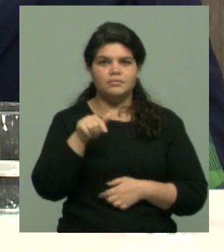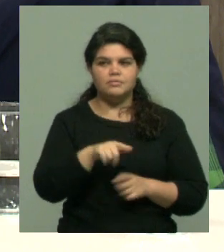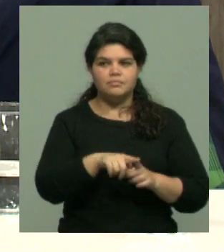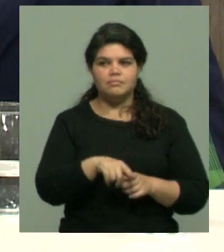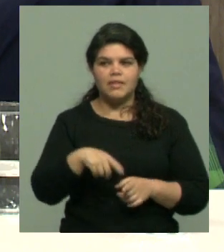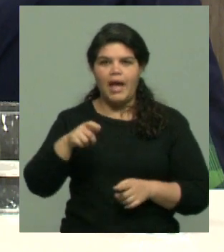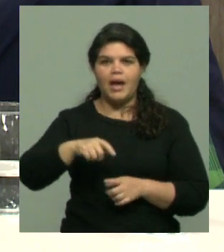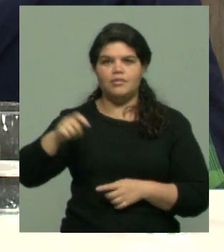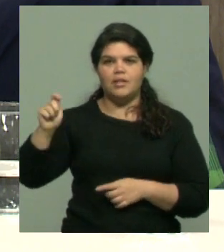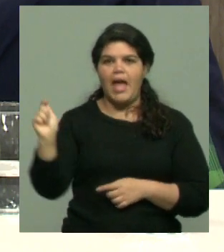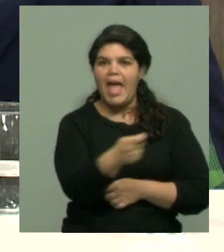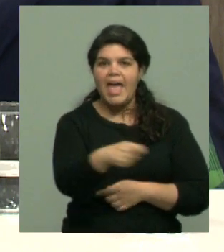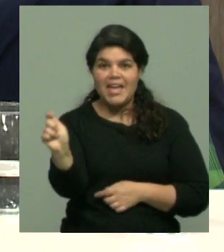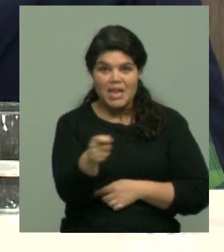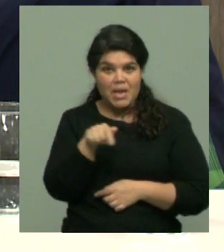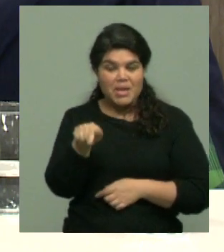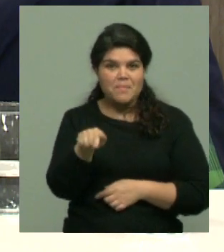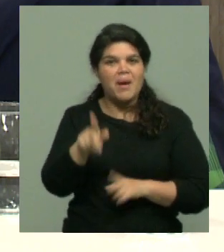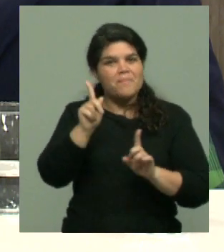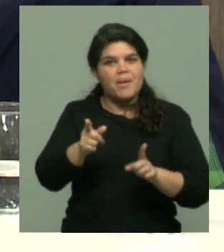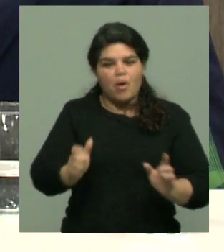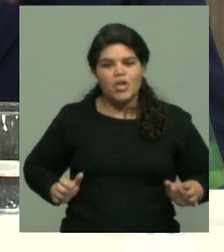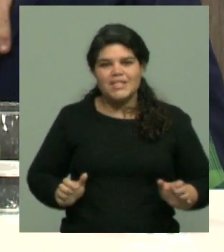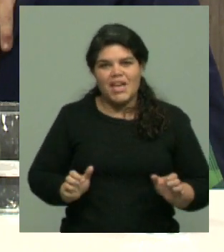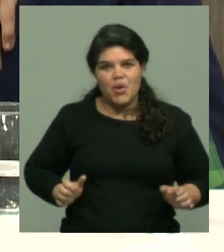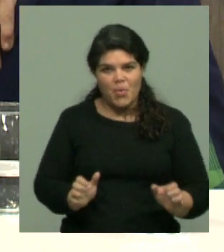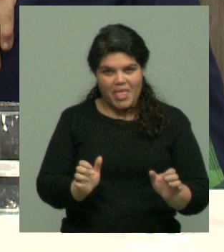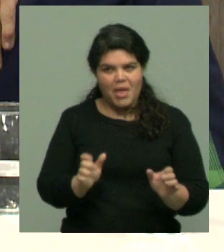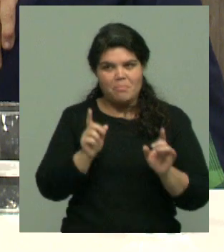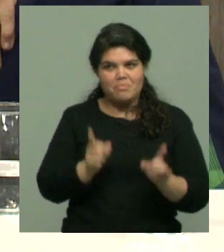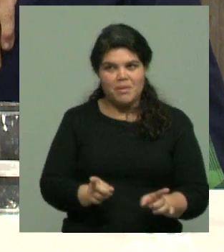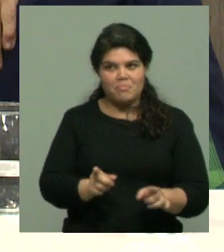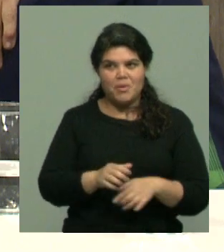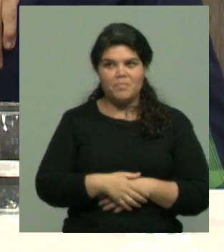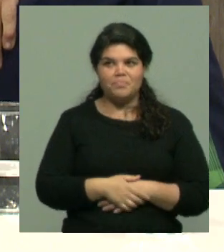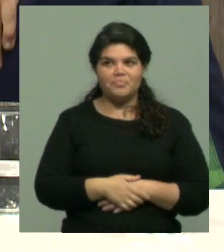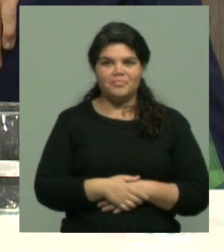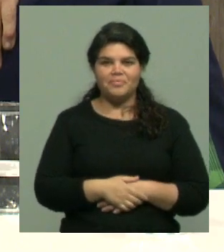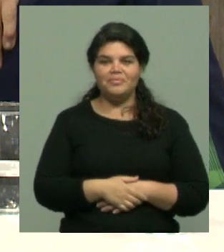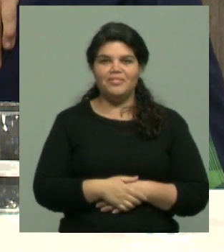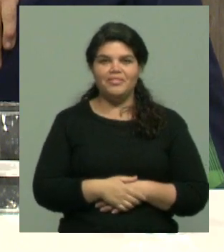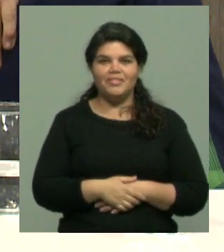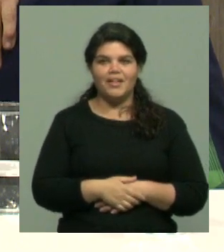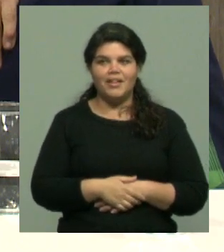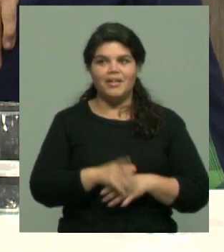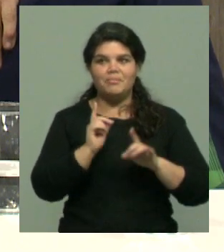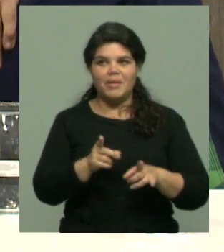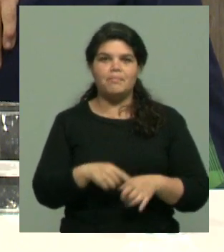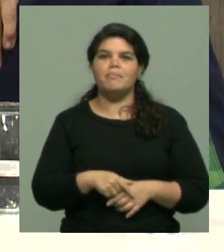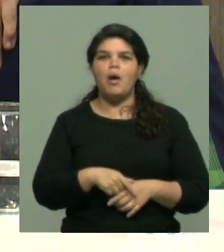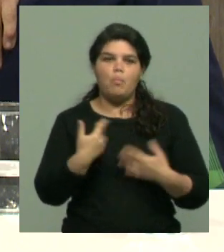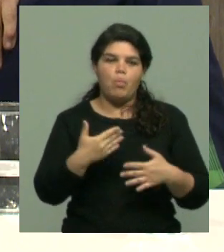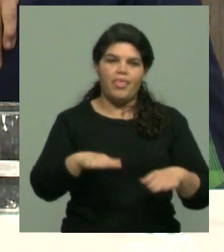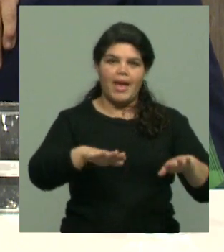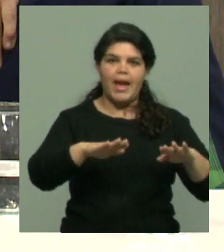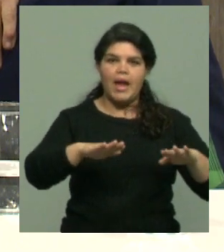que en este caso el chico está en silla de ruedas y lo practica. Uh-huh. Sí, todos los deportes tienen la posibilidad de hacer también la instancia de paracarate. Sí,